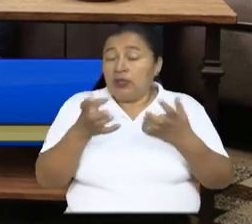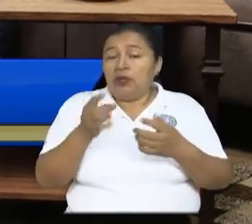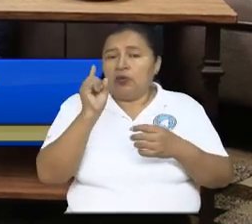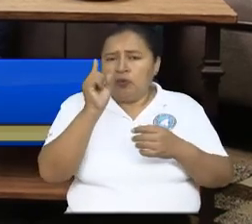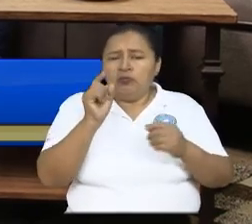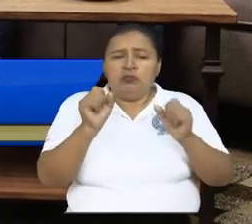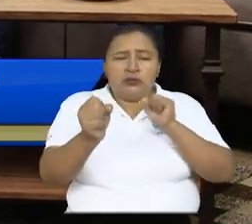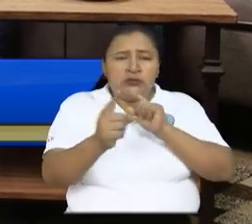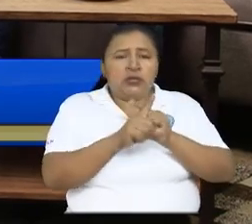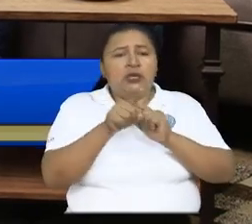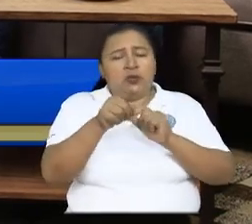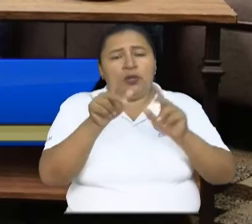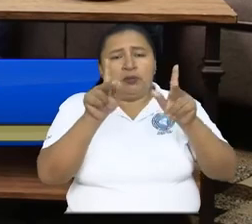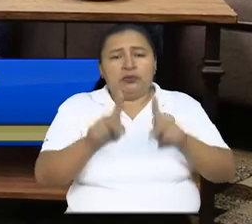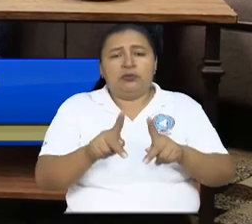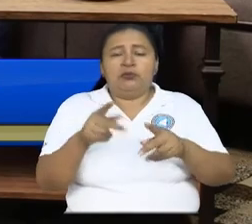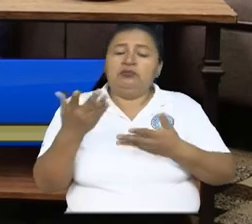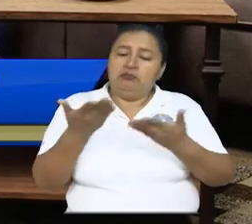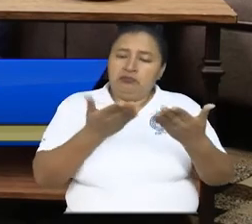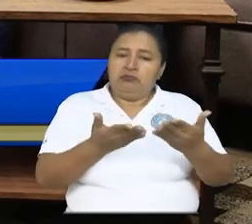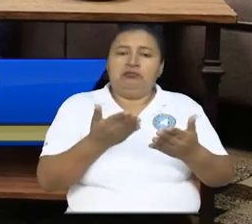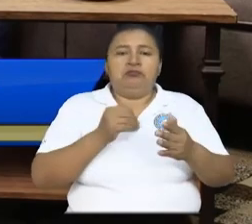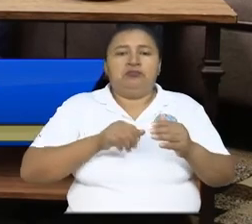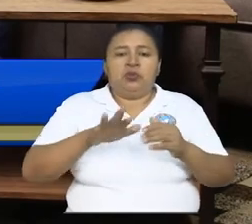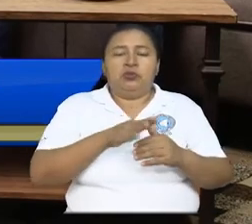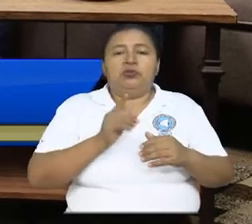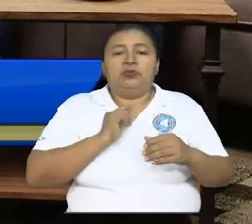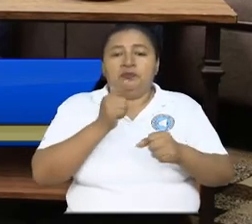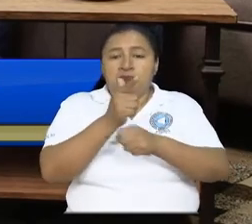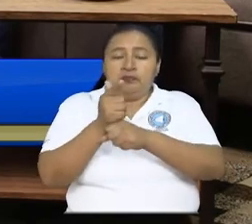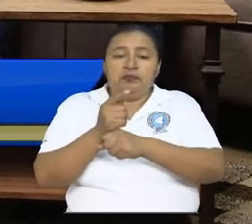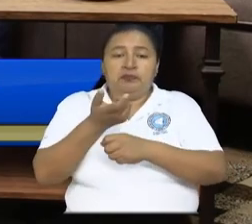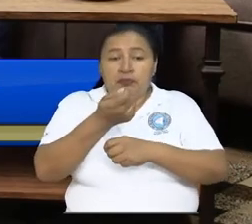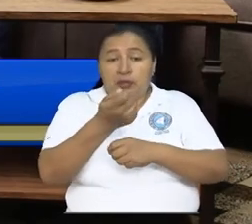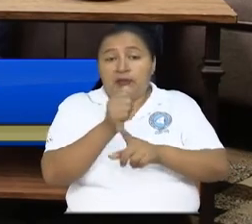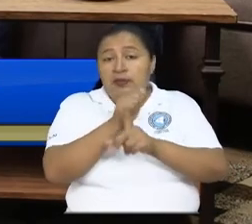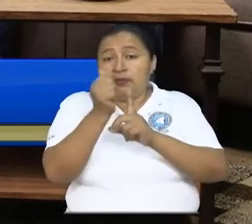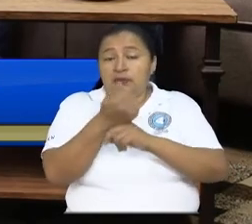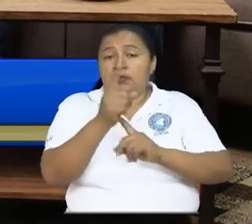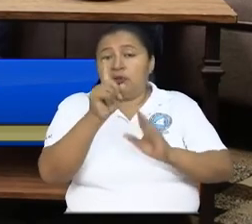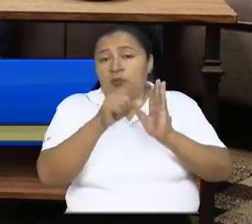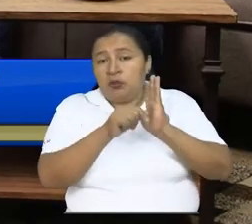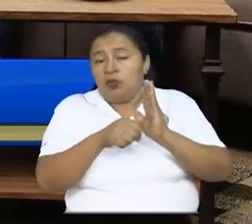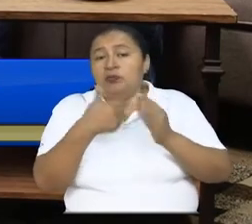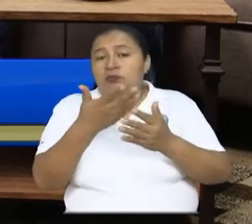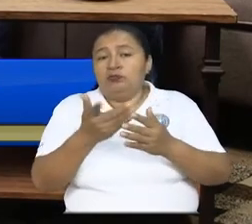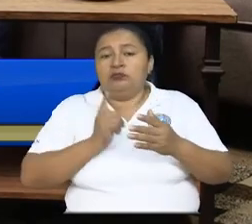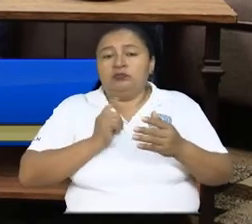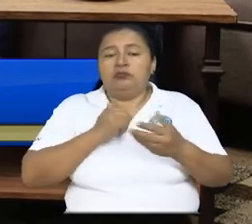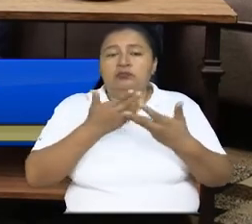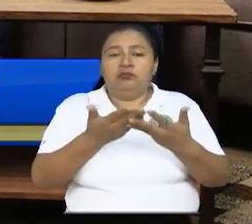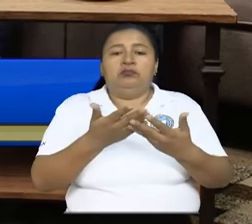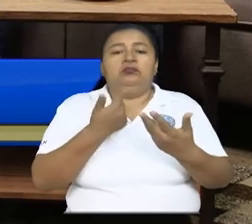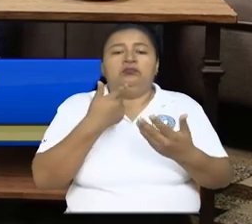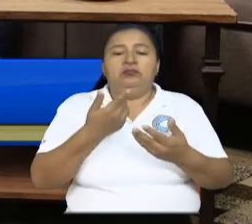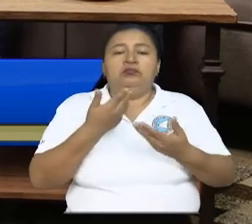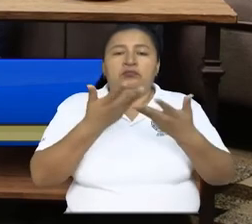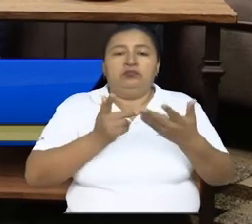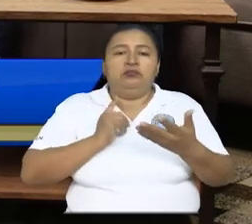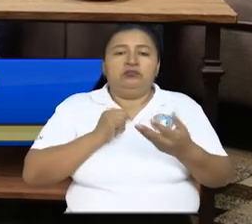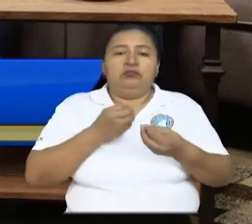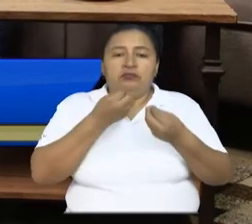mensaje con nuestra audiencia tiene el espacio para hacerlo están las cámaras del canal parlamentario en un minuto tiene tiene si usted lo tiene